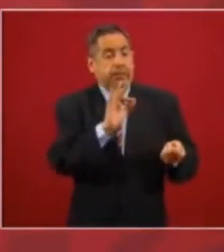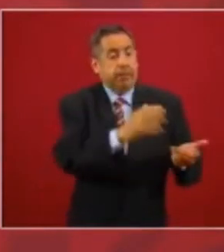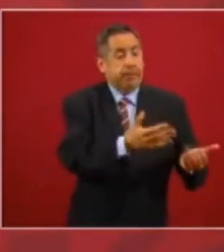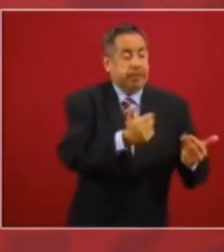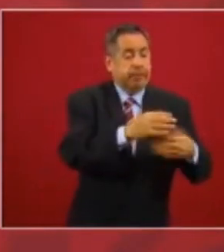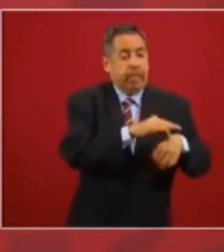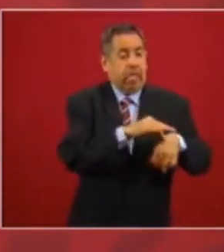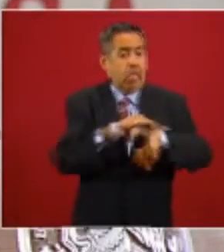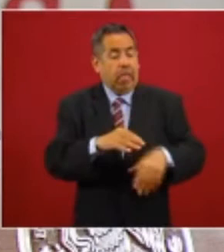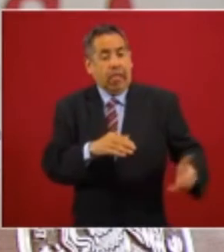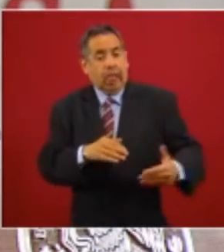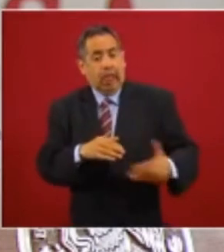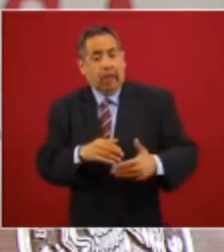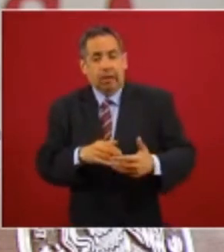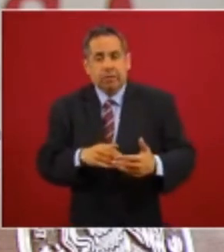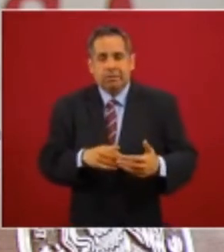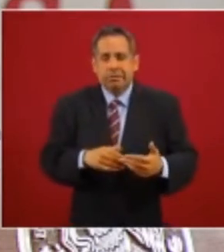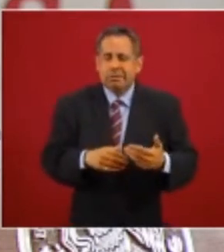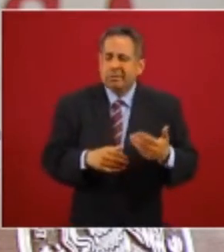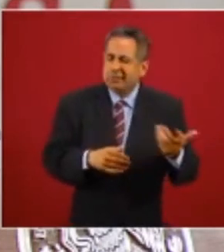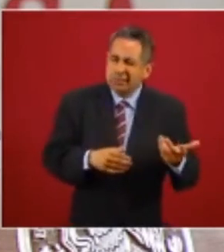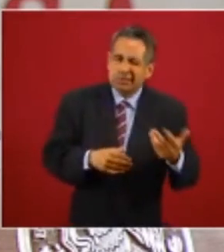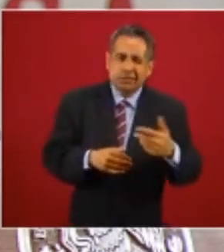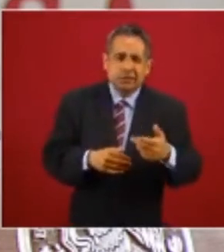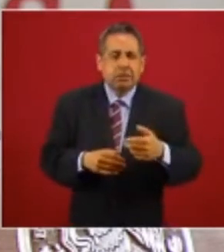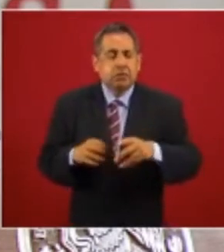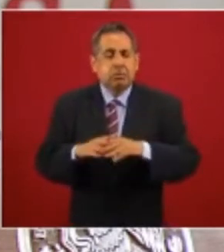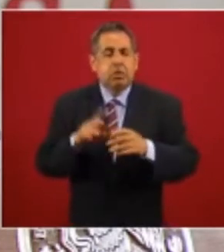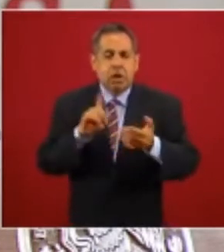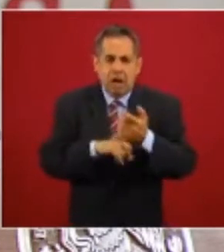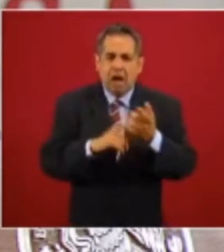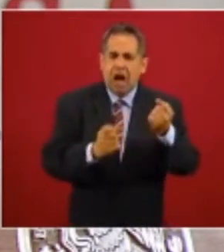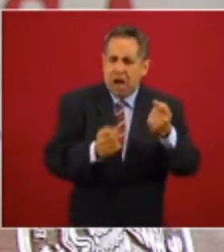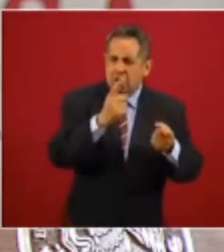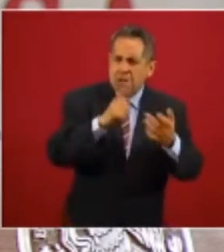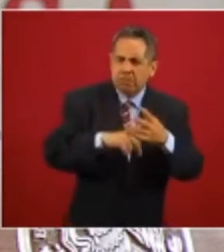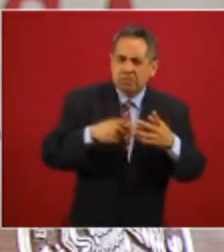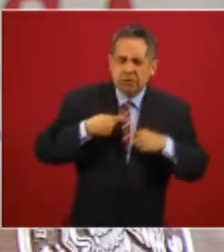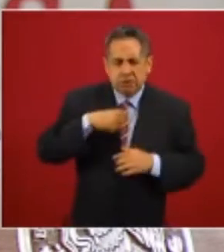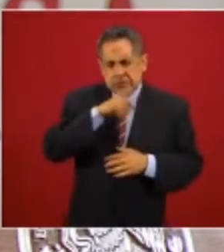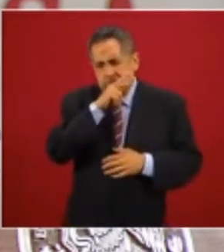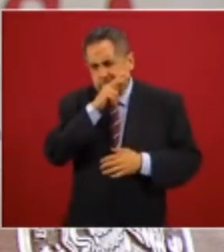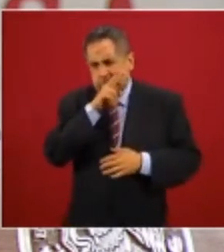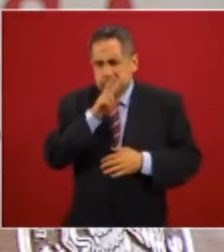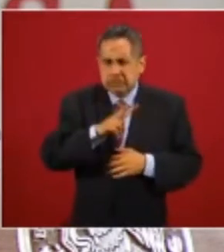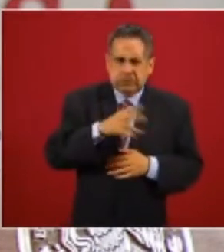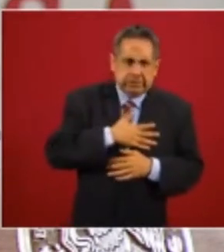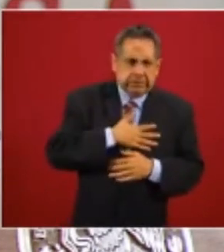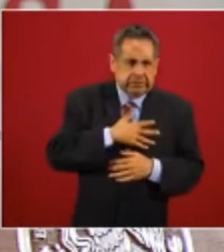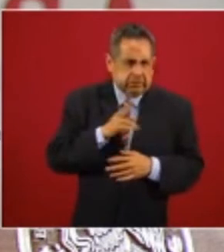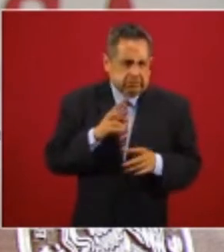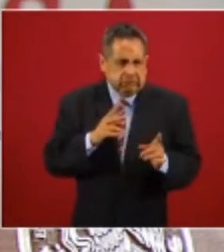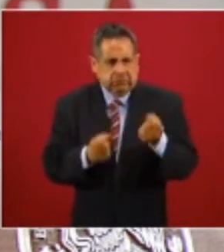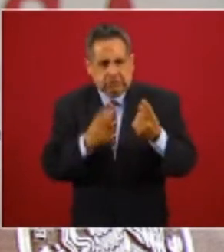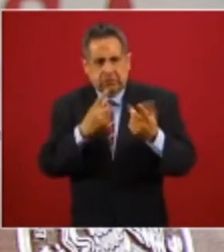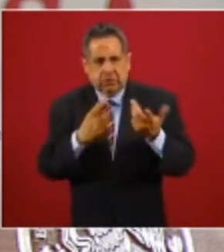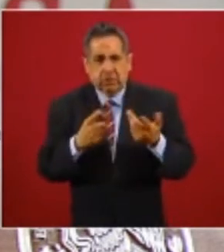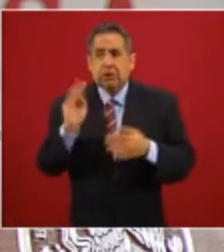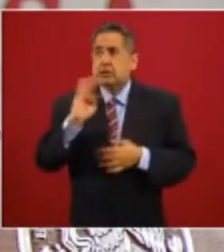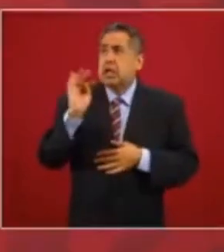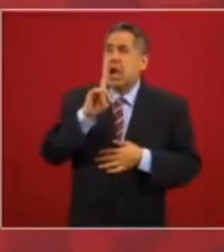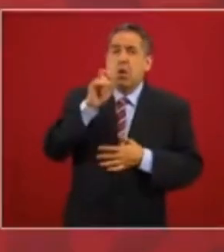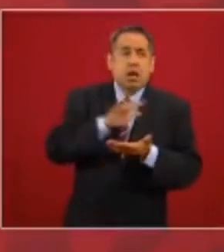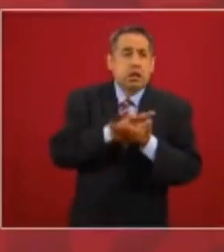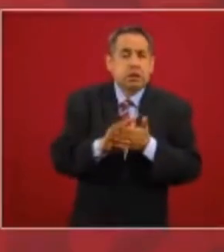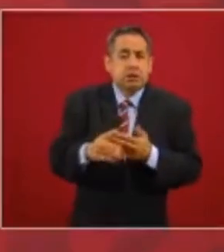No descarto de que haya gente preocupada porque se pueda quedar sin agua,